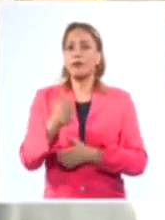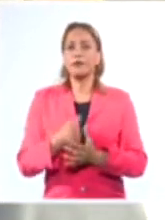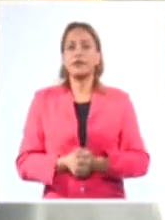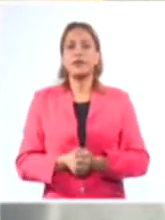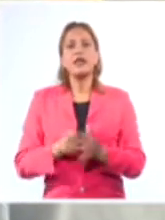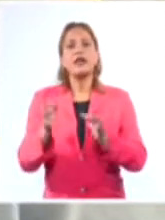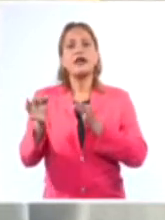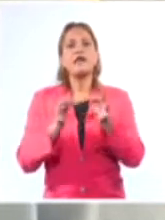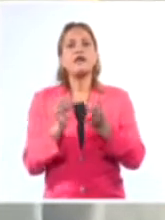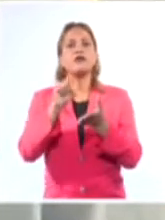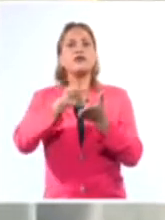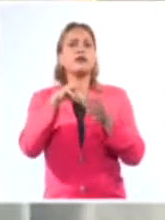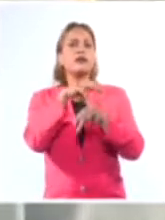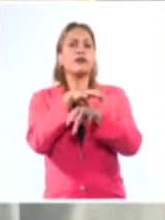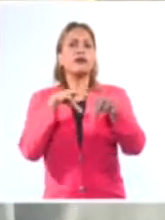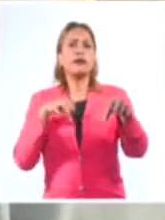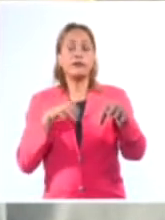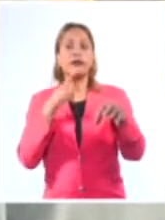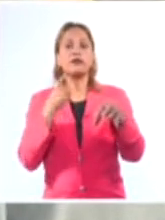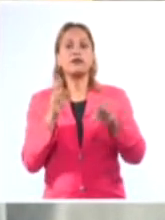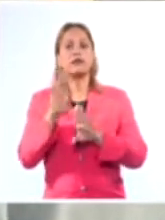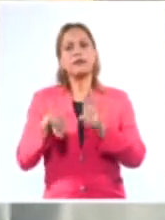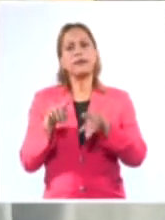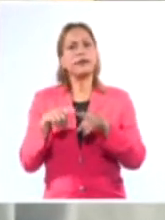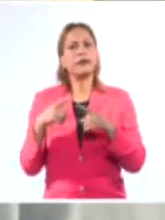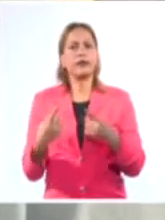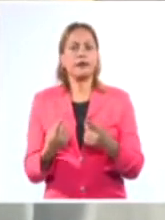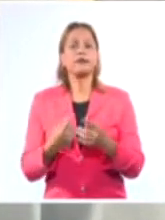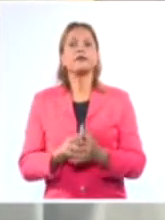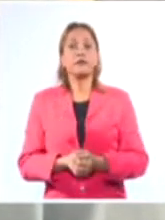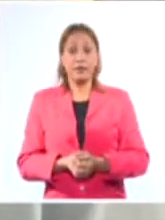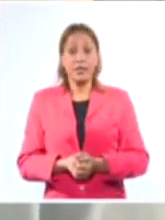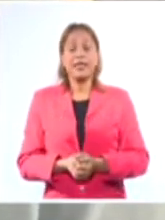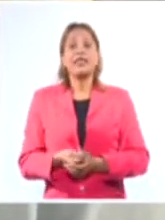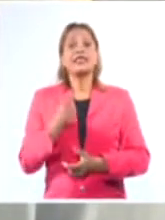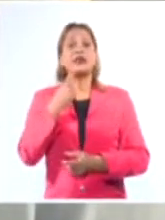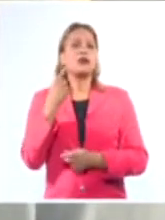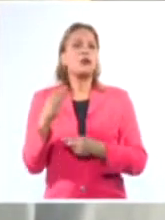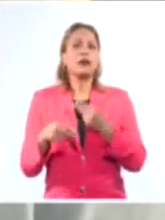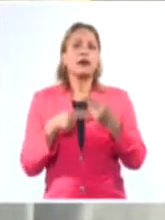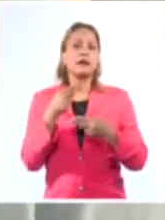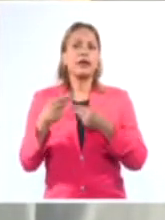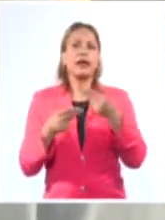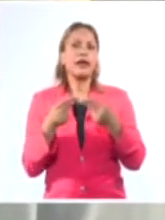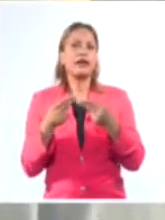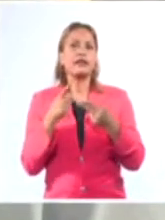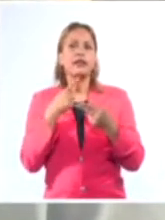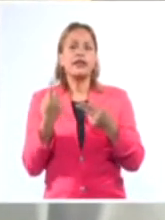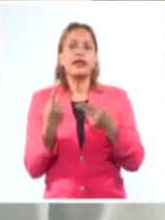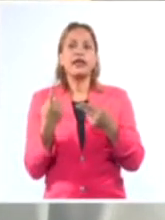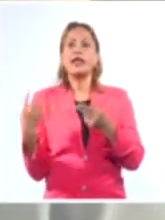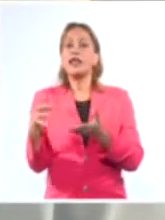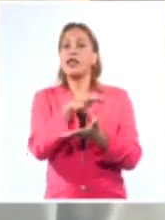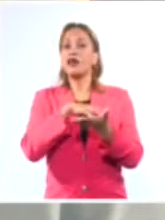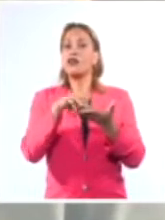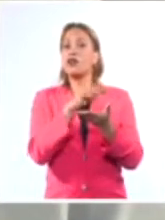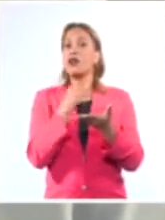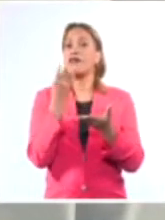de un centro de aislamiento depende en gran medida de lo que ocurre en la zona